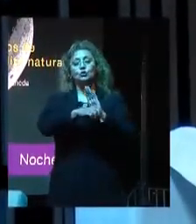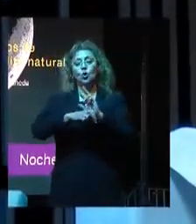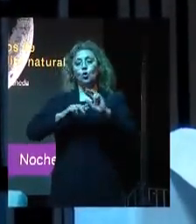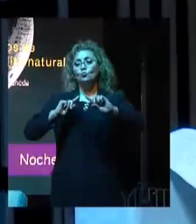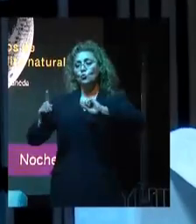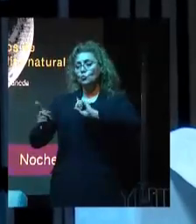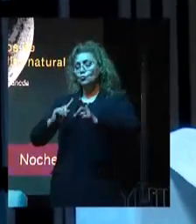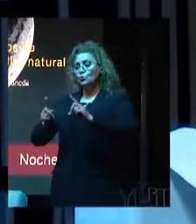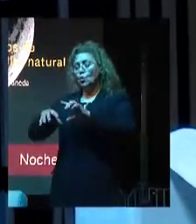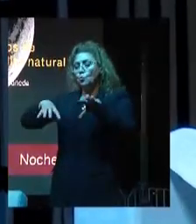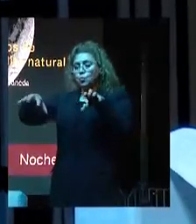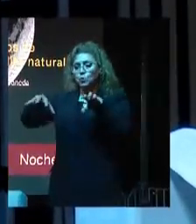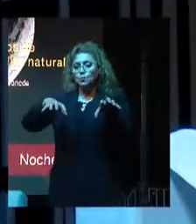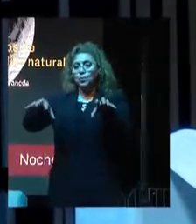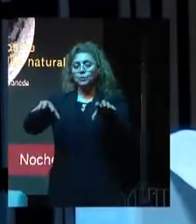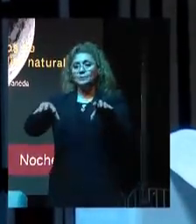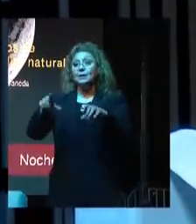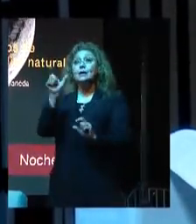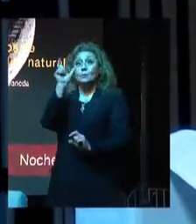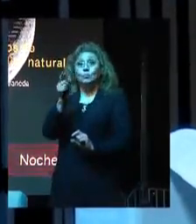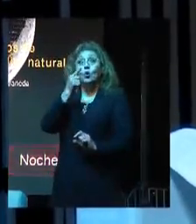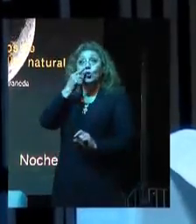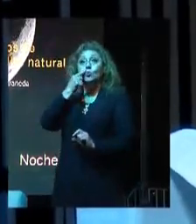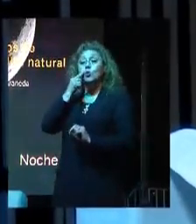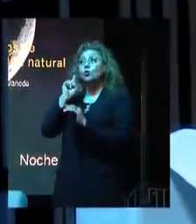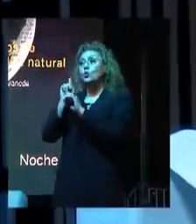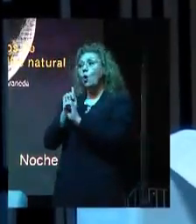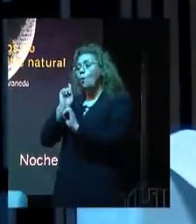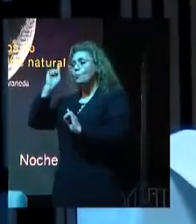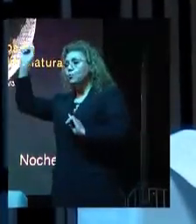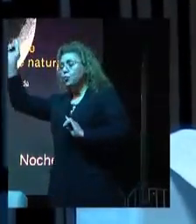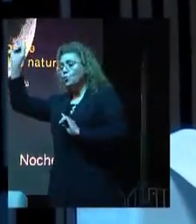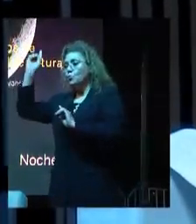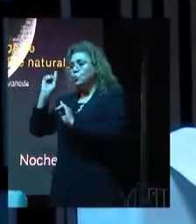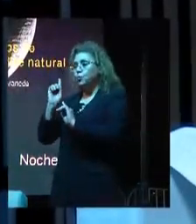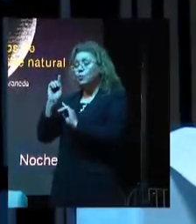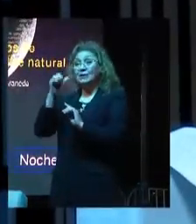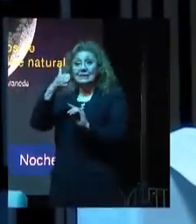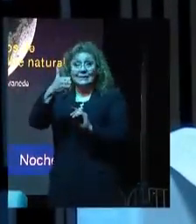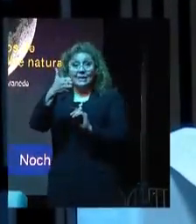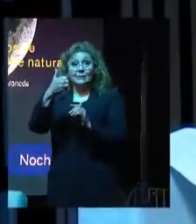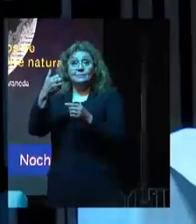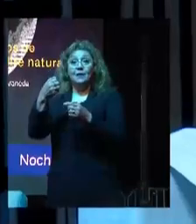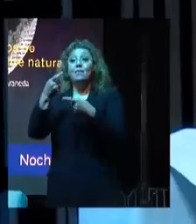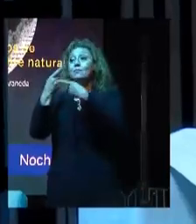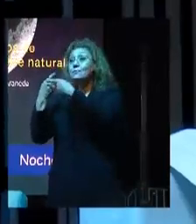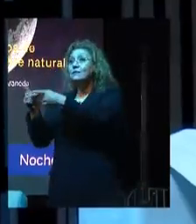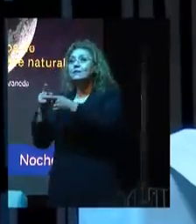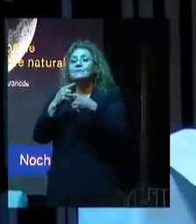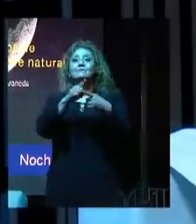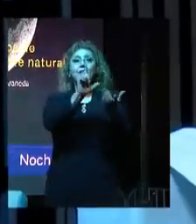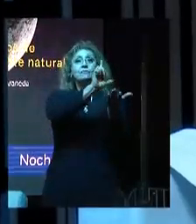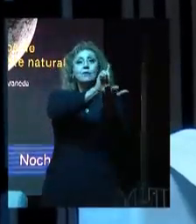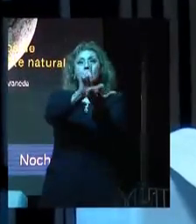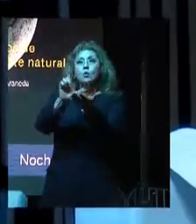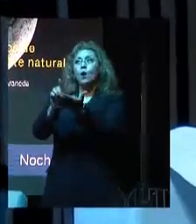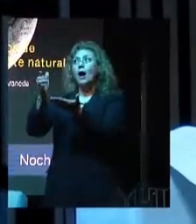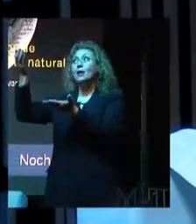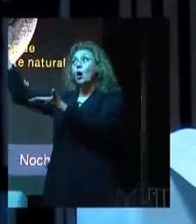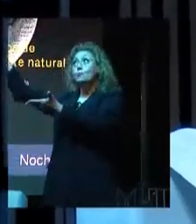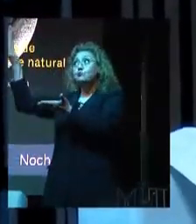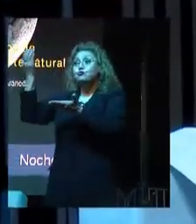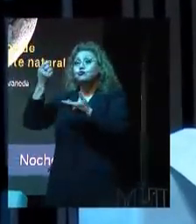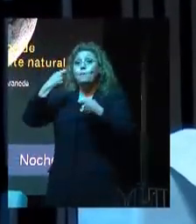Entonces los astrónomos, después de haber ido a 6 lugares distintos en la luna, haber traído 350 kilos de